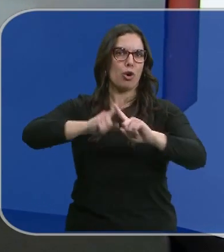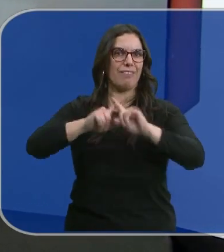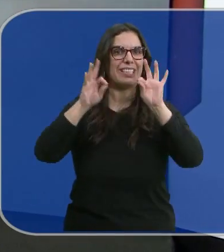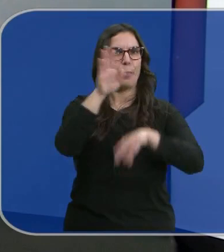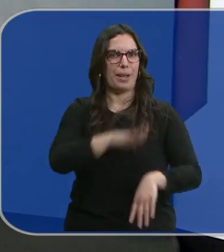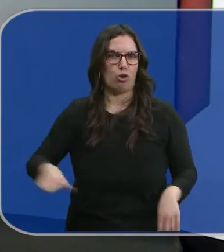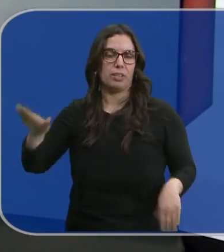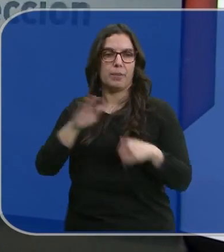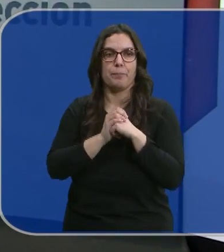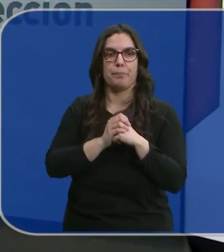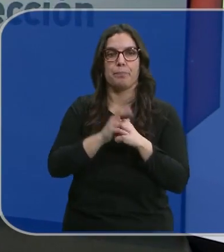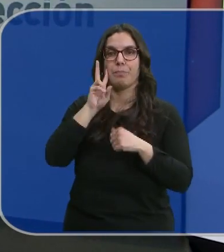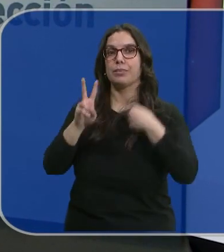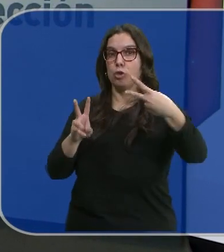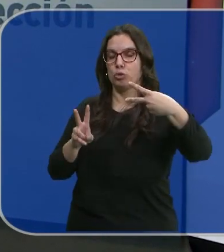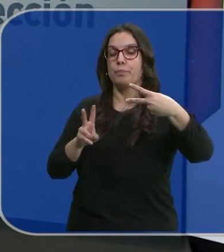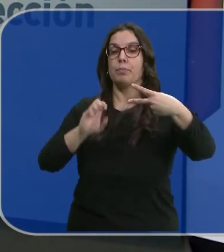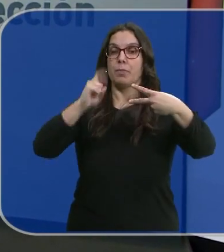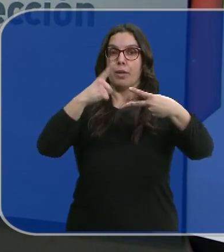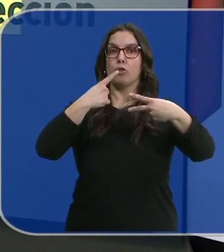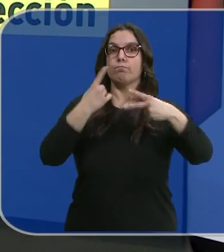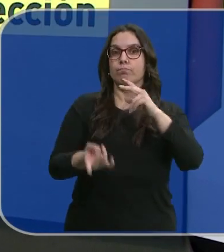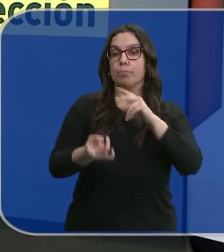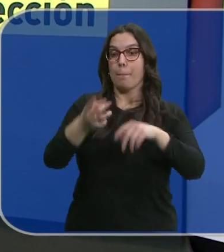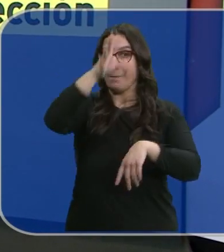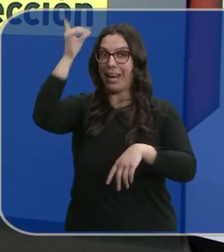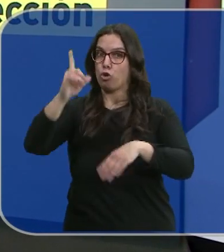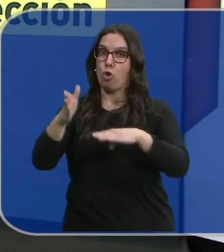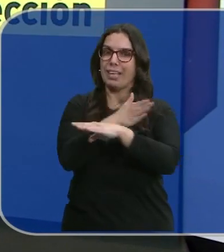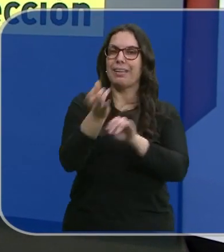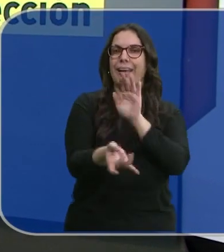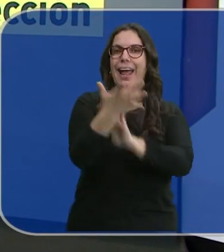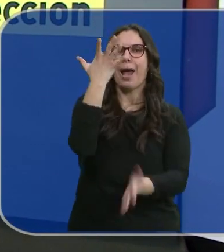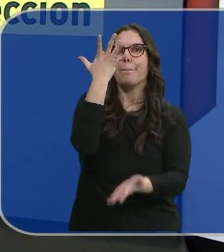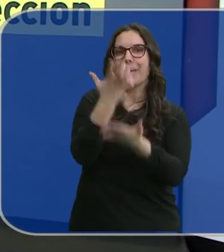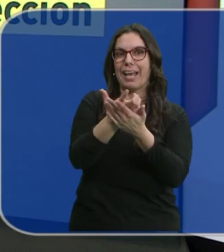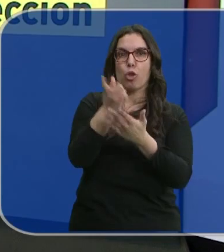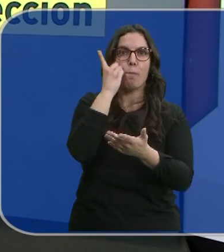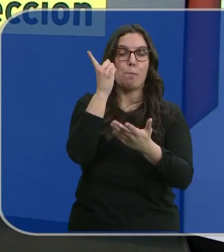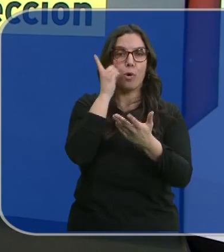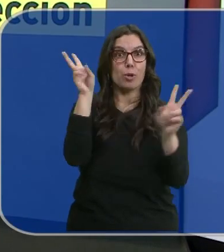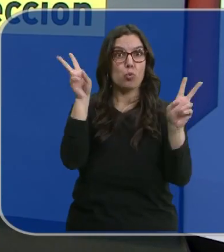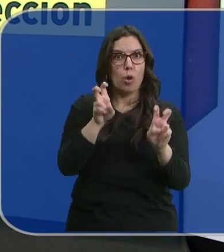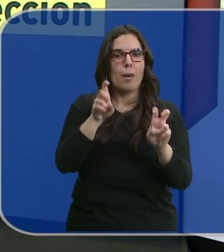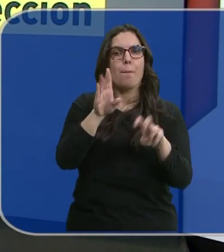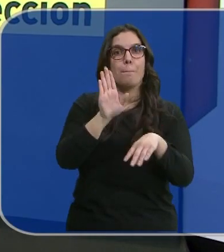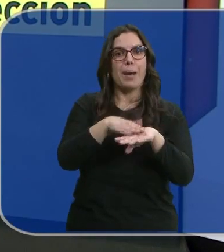de los menores. Aquí las pueden ver. Han anunciado que antes del verano estará disponible una aplicación móvil que impedirá que los adolescentes